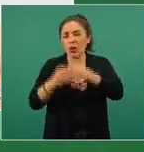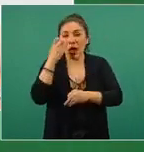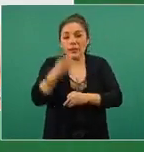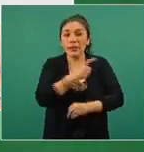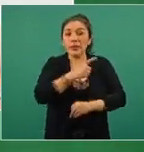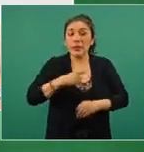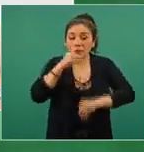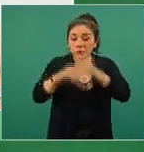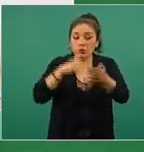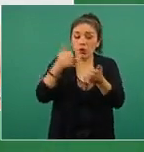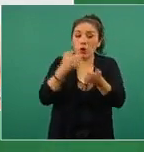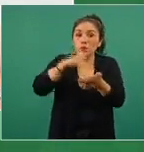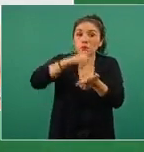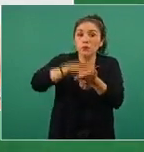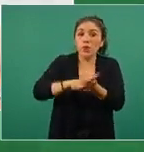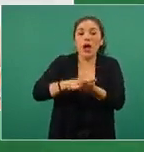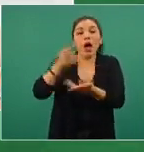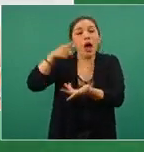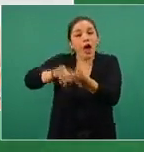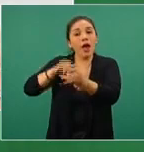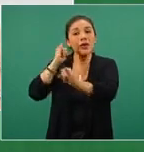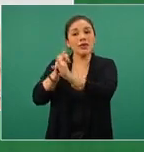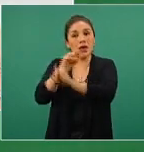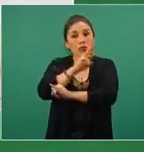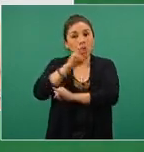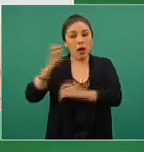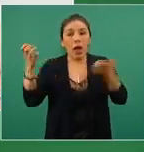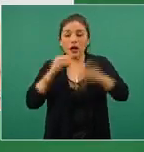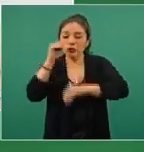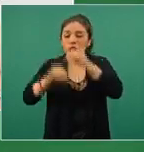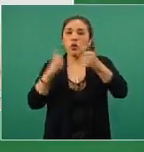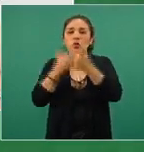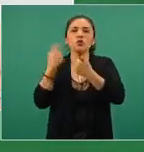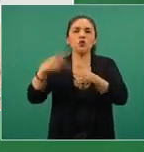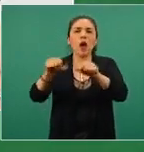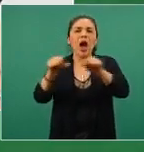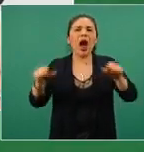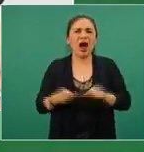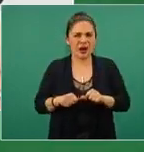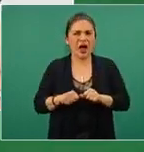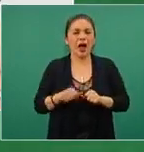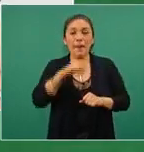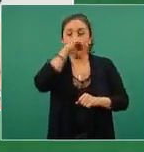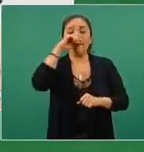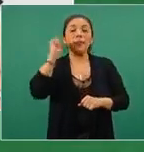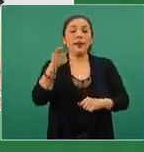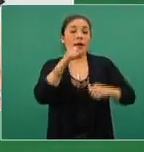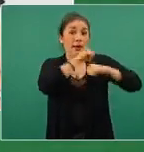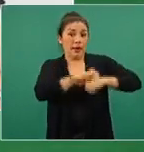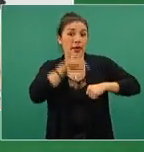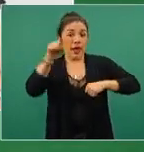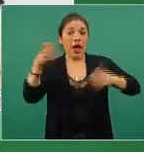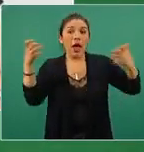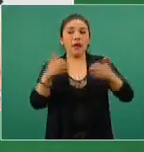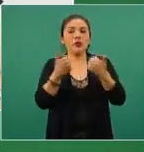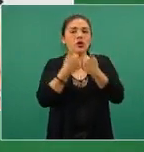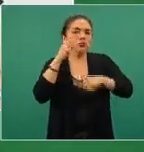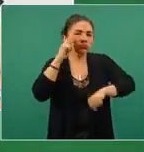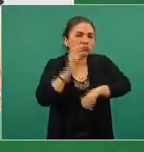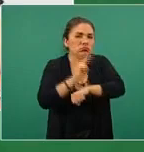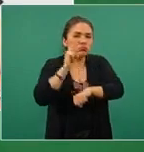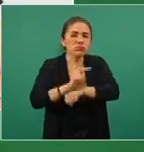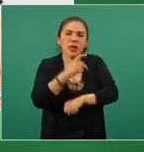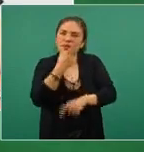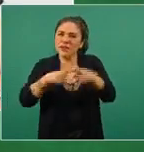tenían que ser registrados en una plataforma que fue elaborada por el área de COEPRIS, ya que son los encargados de supervisar